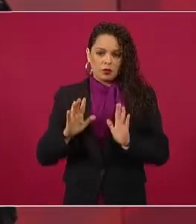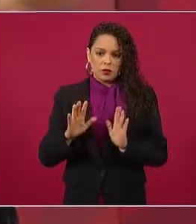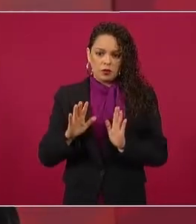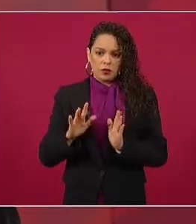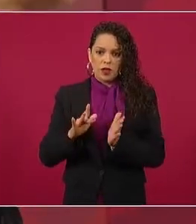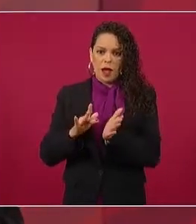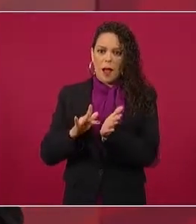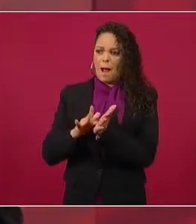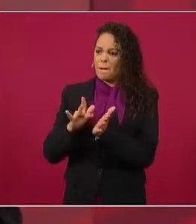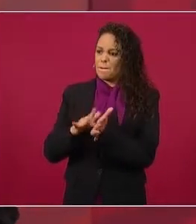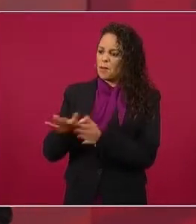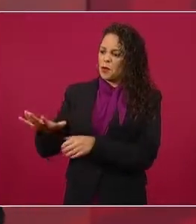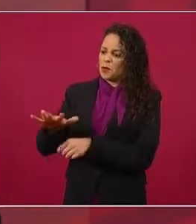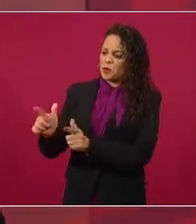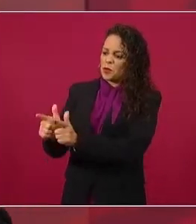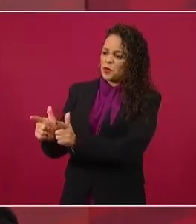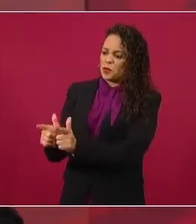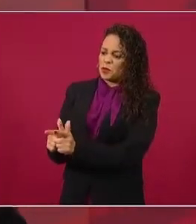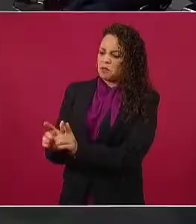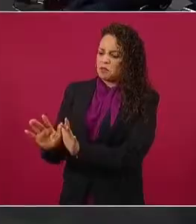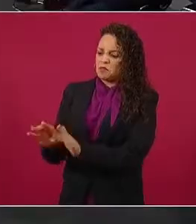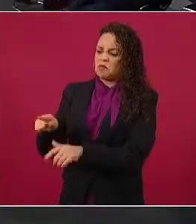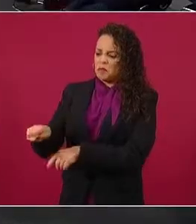presidente municipal porque lo impusieron